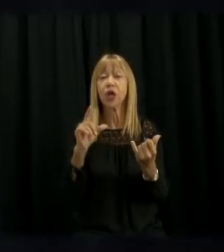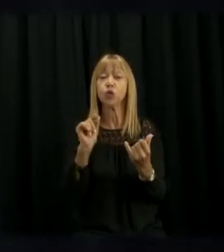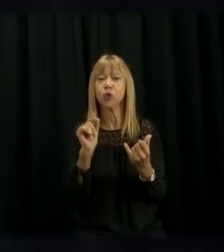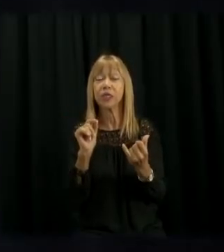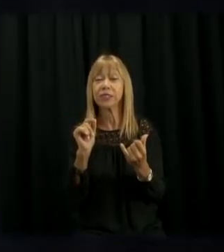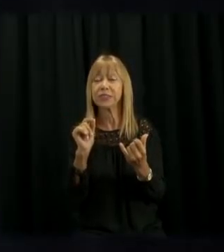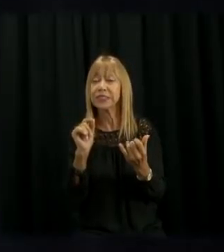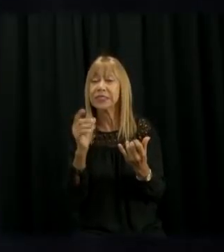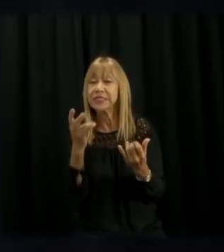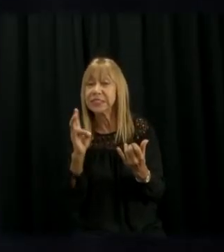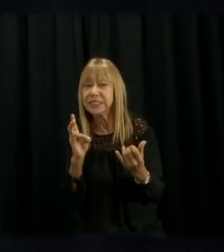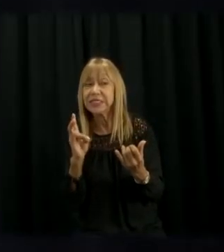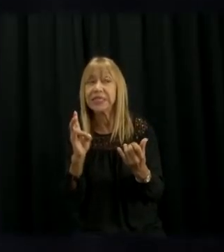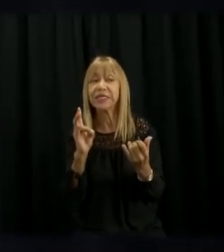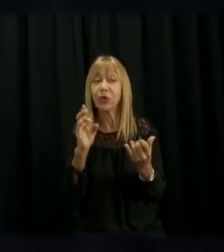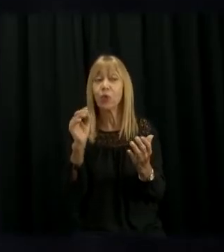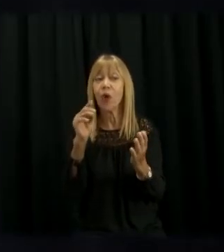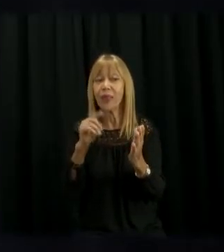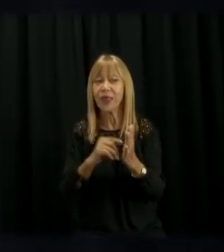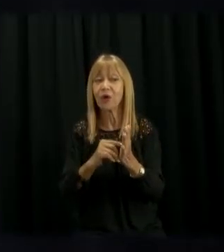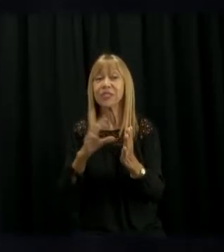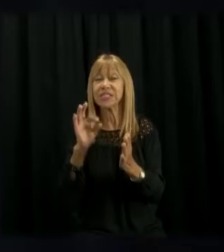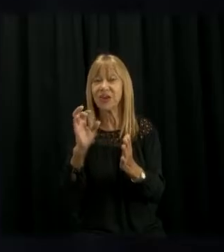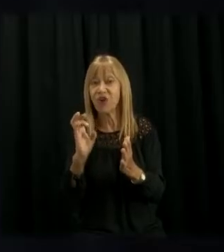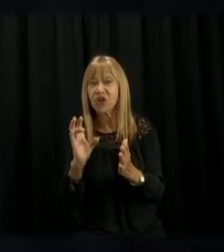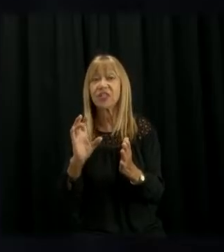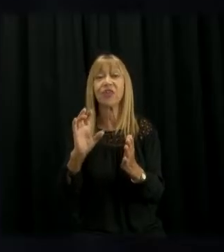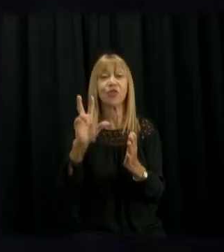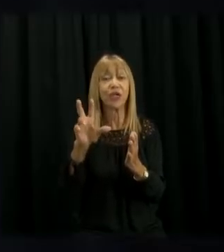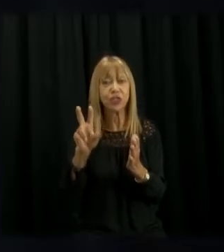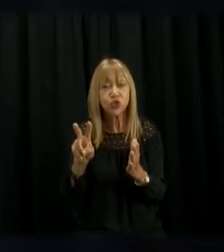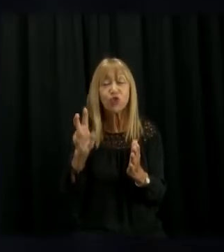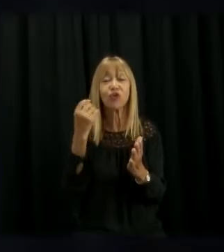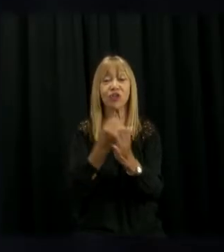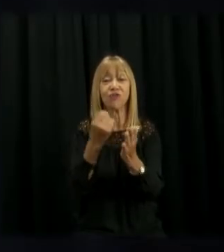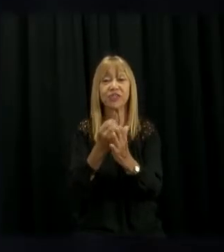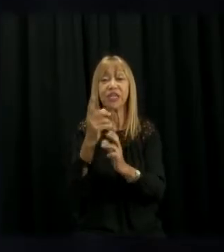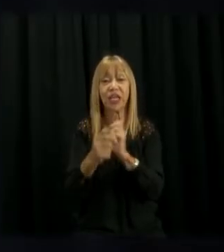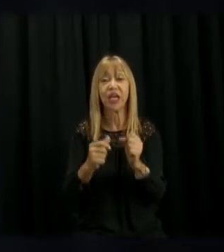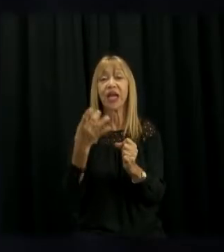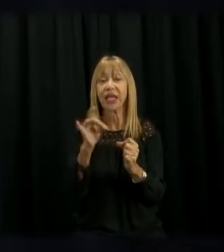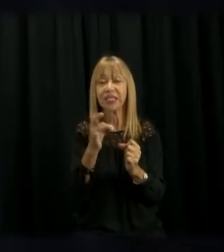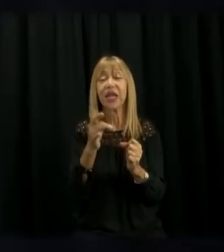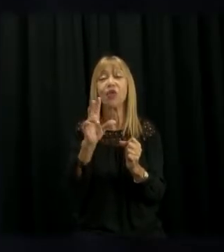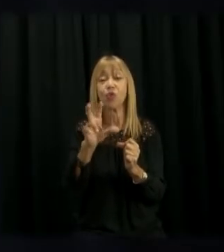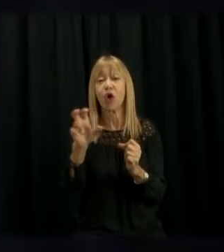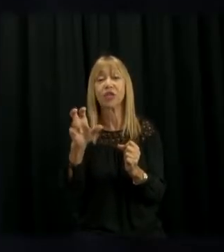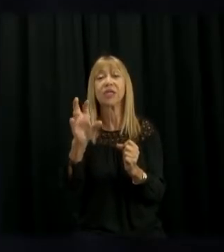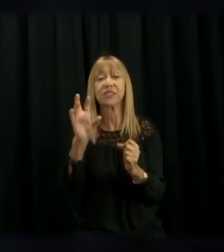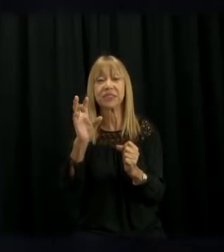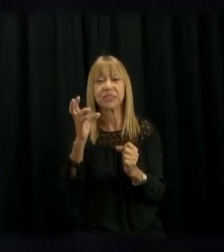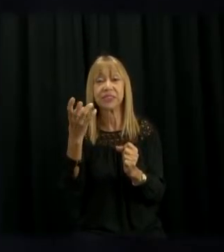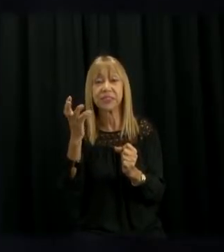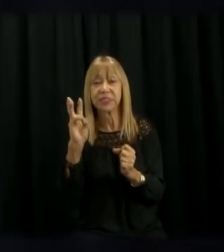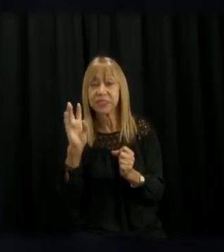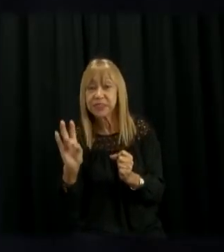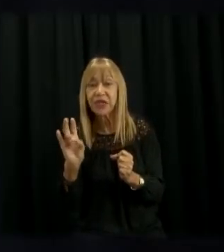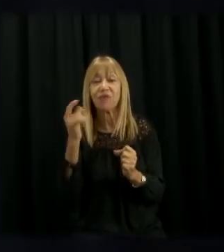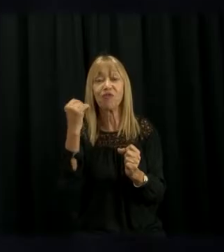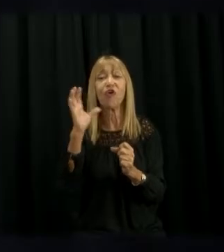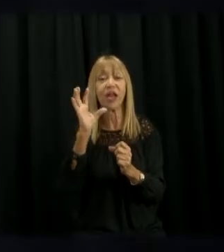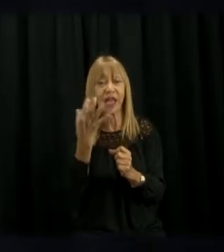el día 1097 para el año fiscal 17, día 732 para el año fiscal 18 y el día 367